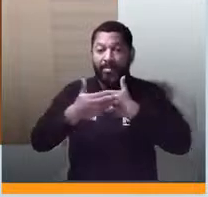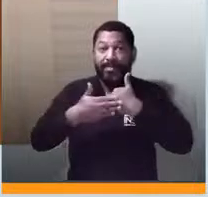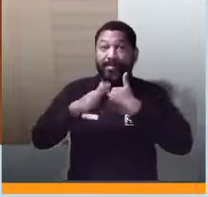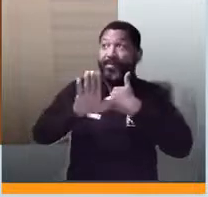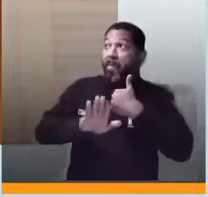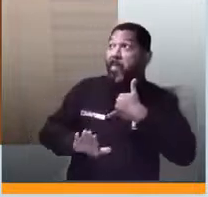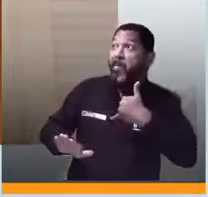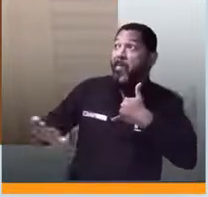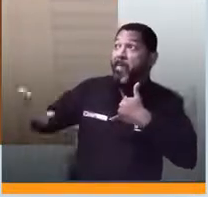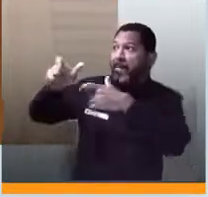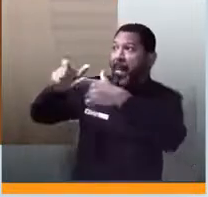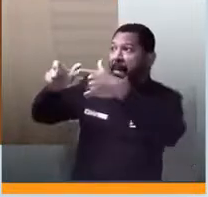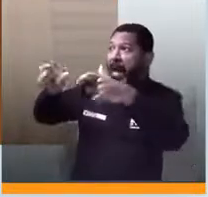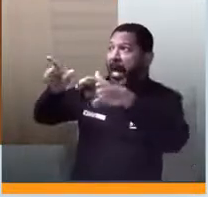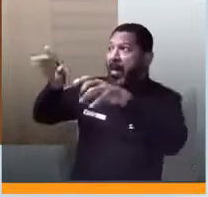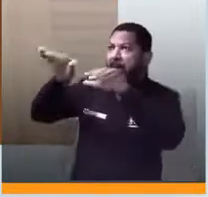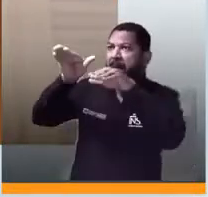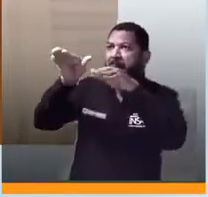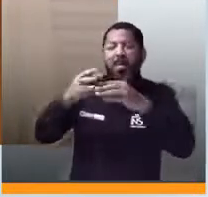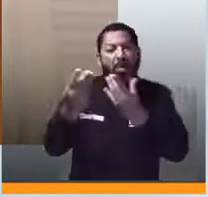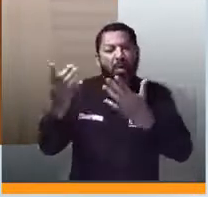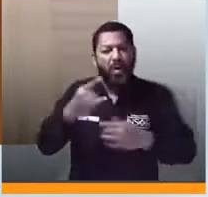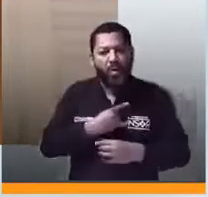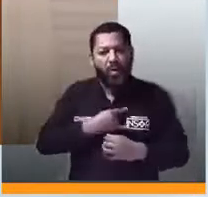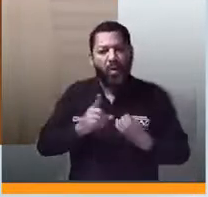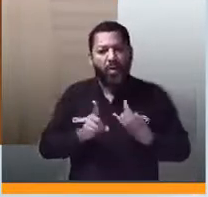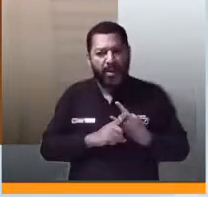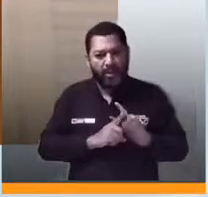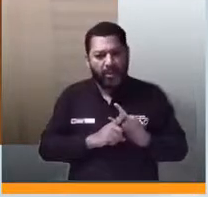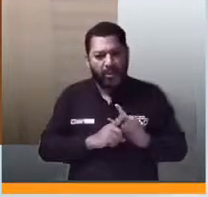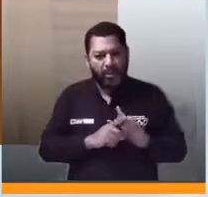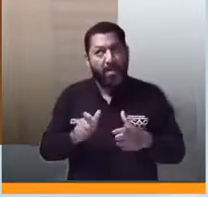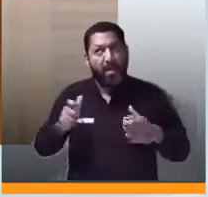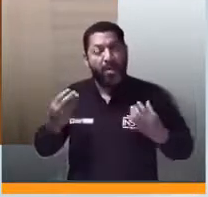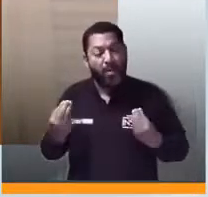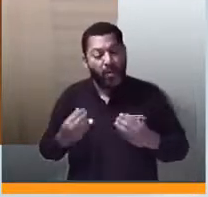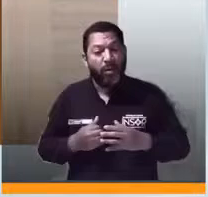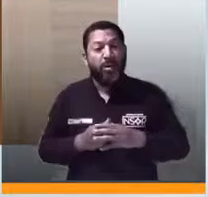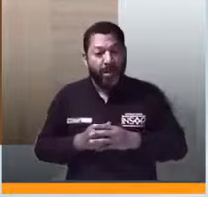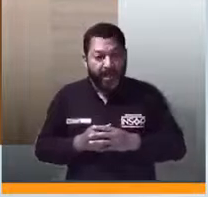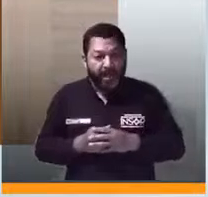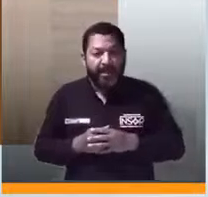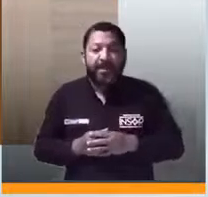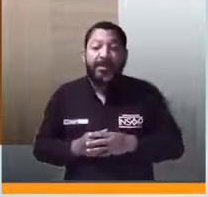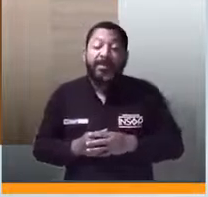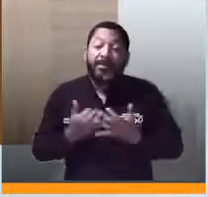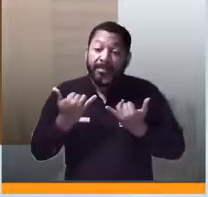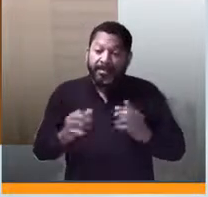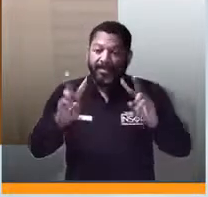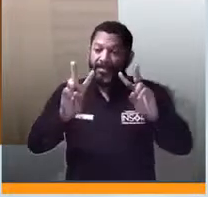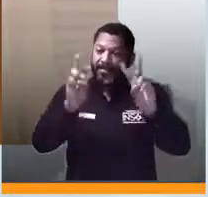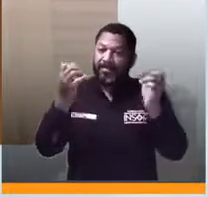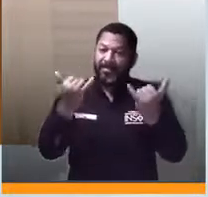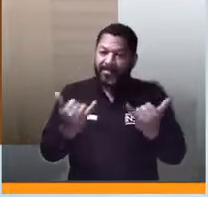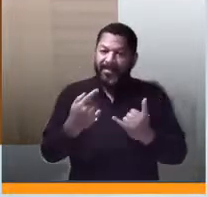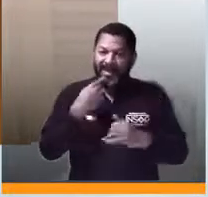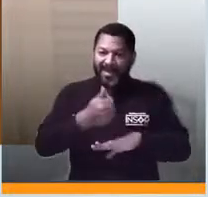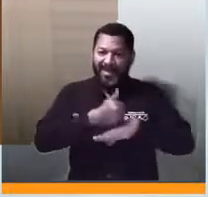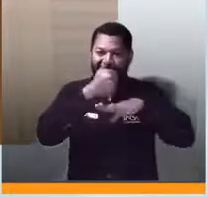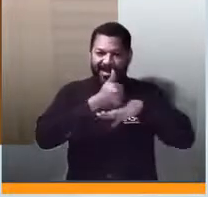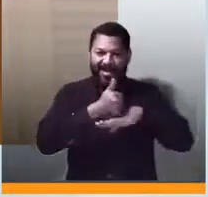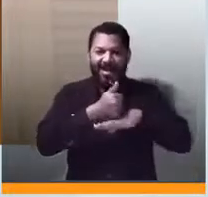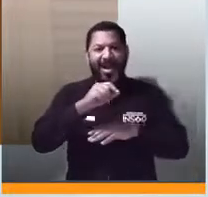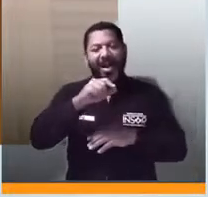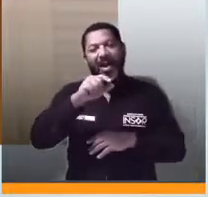territorial muy importante como lo tiene Uniminuto, así que seguramente este es un tema, como bien lo decía el rector Juan